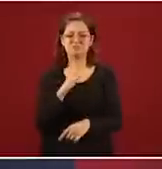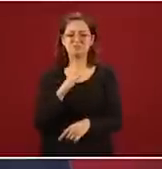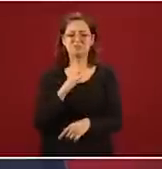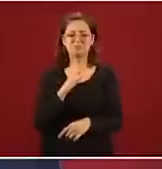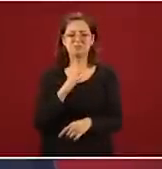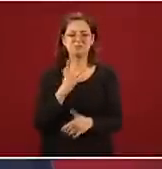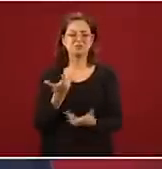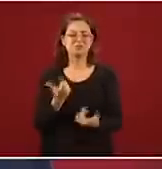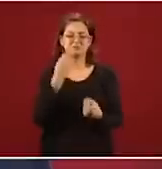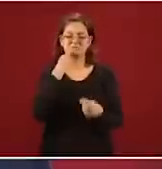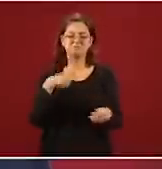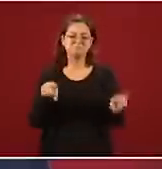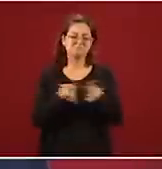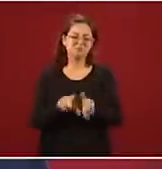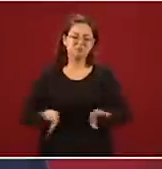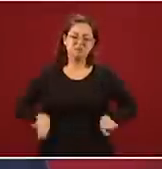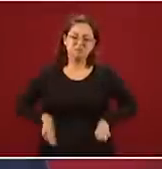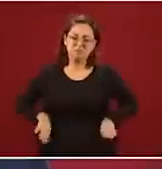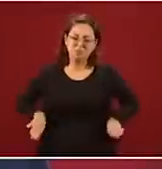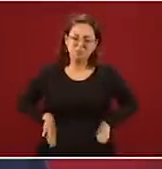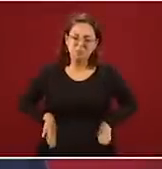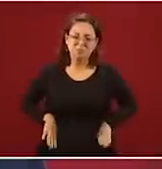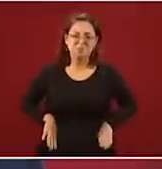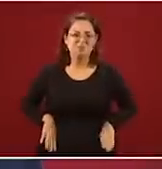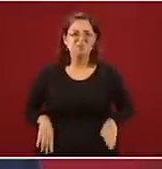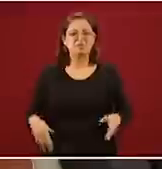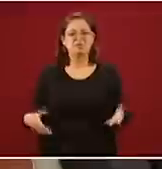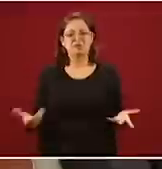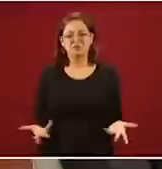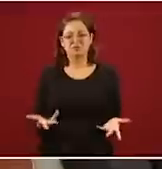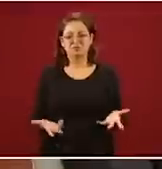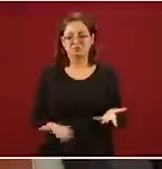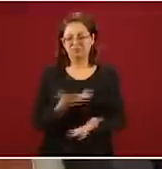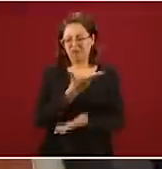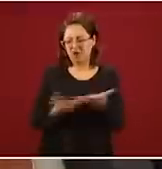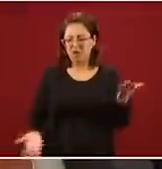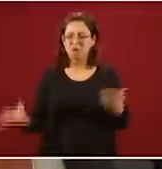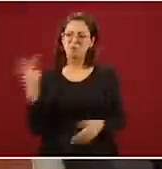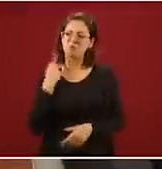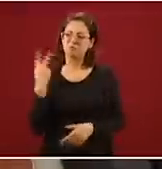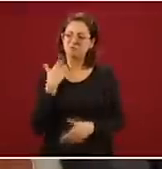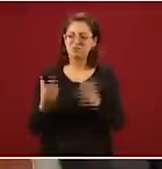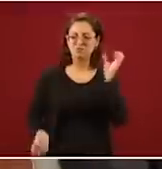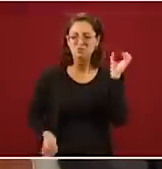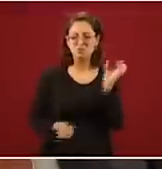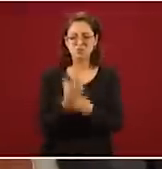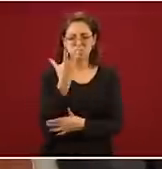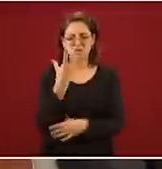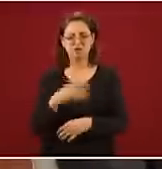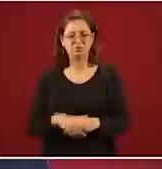una característica, es un distintivo de los nuevos tiempos políticos.